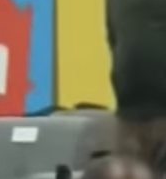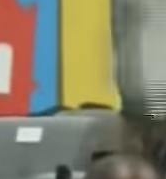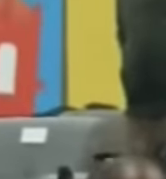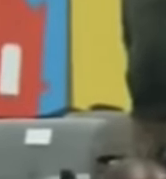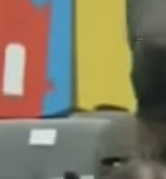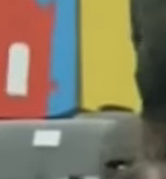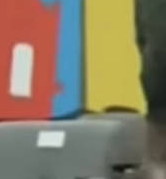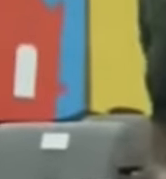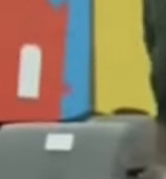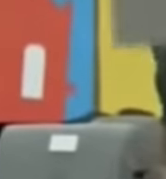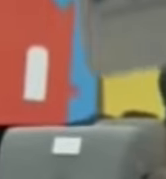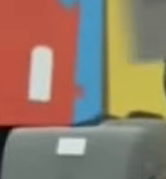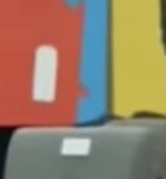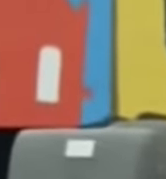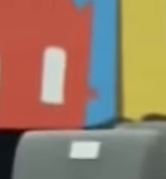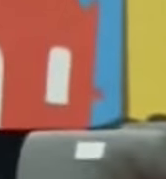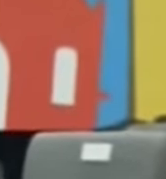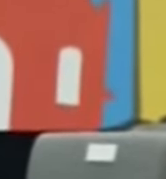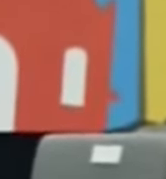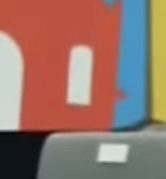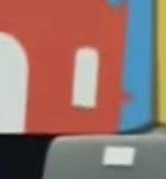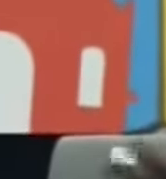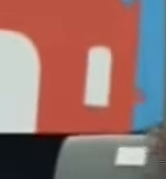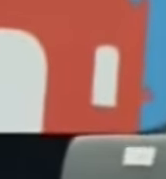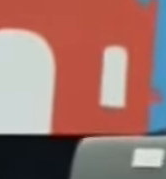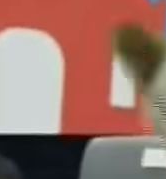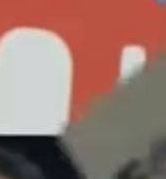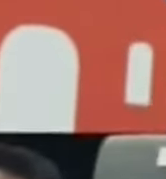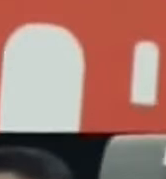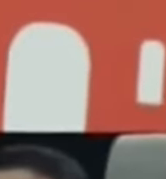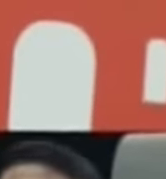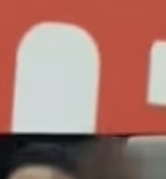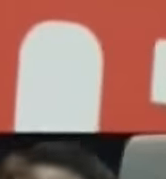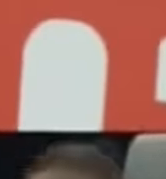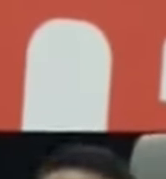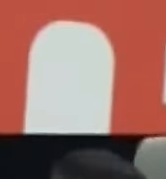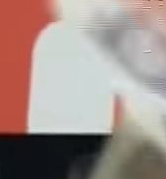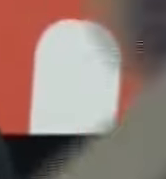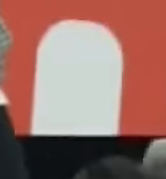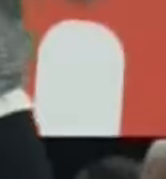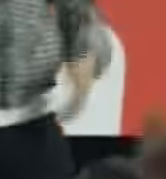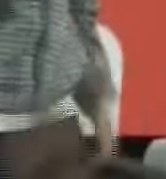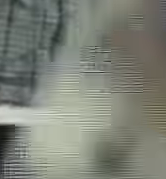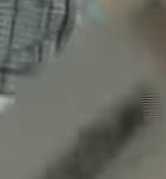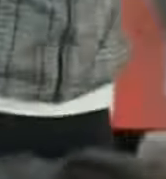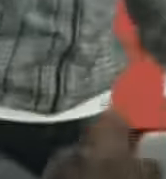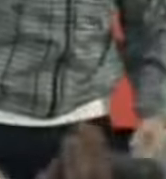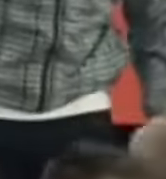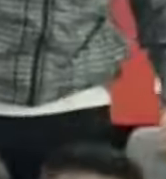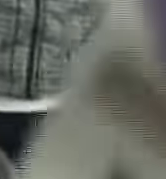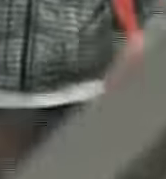sol. Con tu mano arriba, Venezuela, mi hermano, suena tus palmas. Pa, pa, pa, pa, pa.